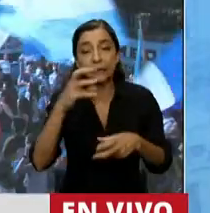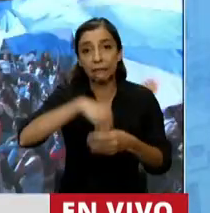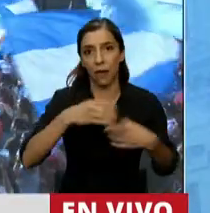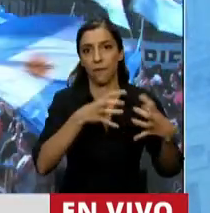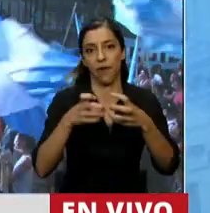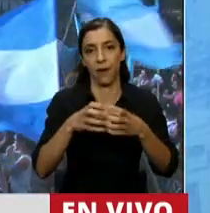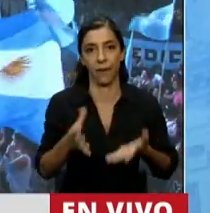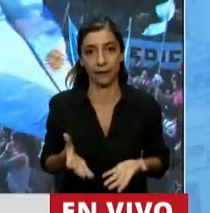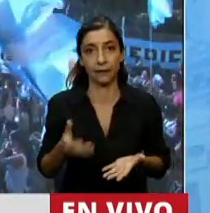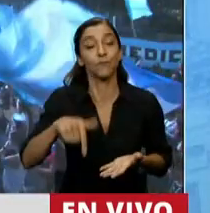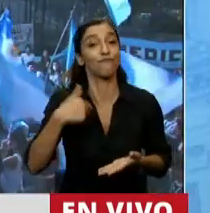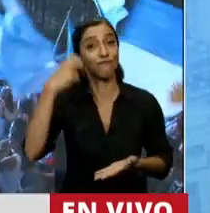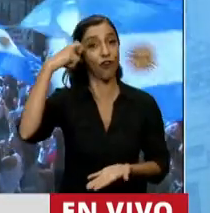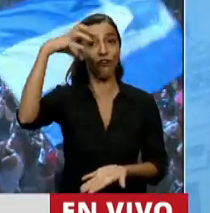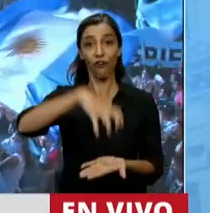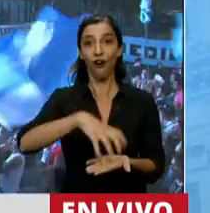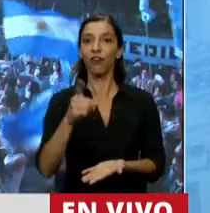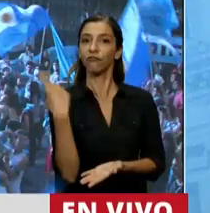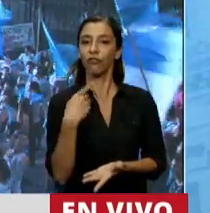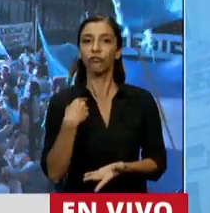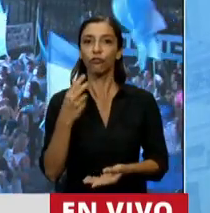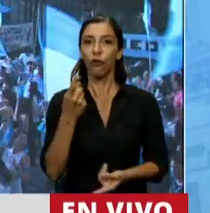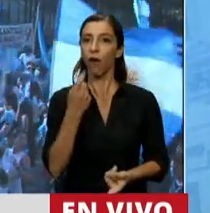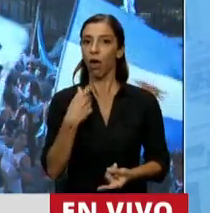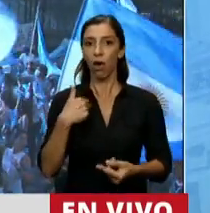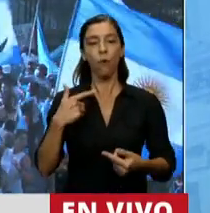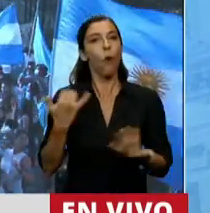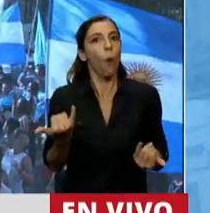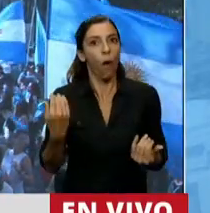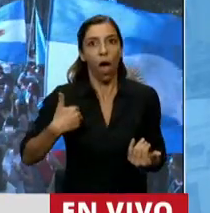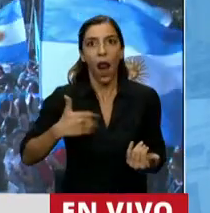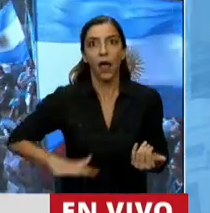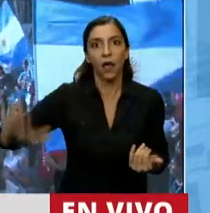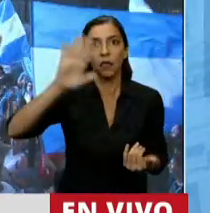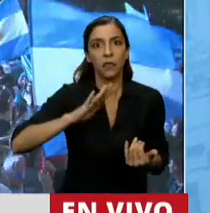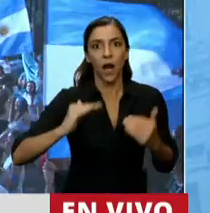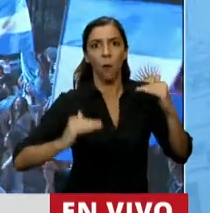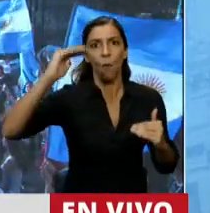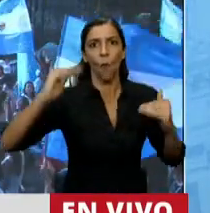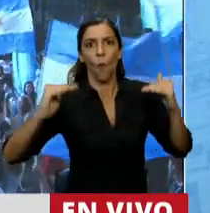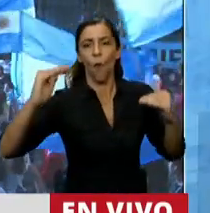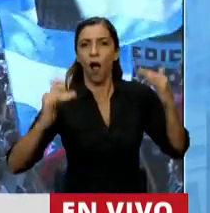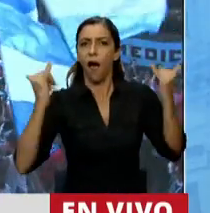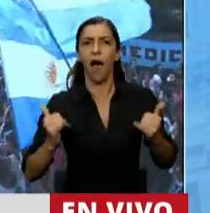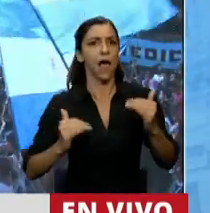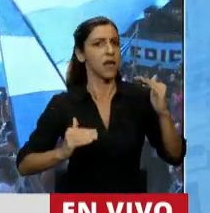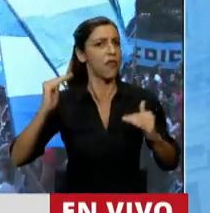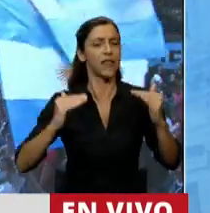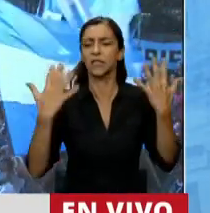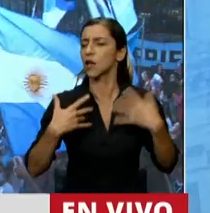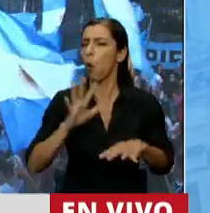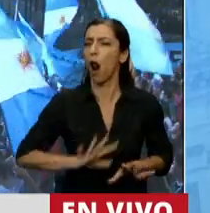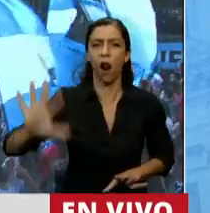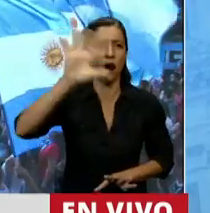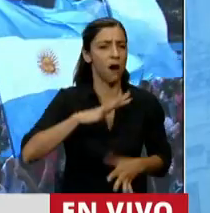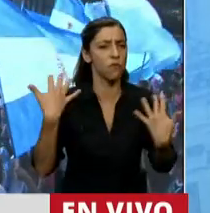Congreso las diferentes desigualdades que vivimos a lo largo y ancho de este país. Es muy bueno que estemos debatiendo